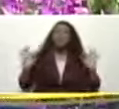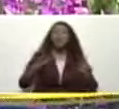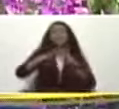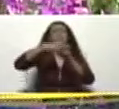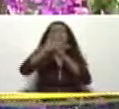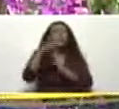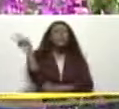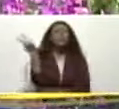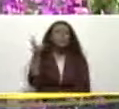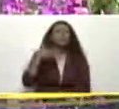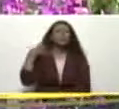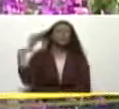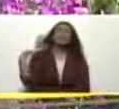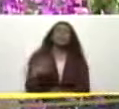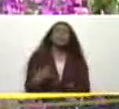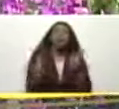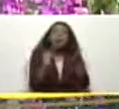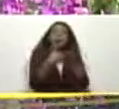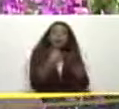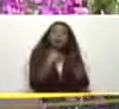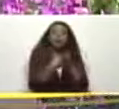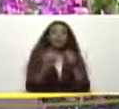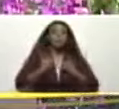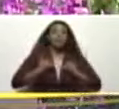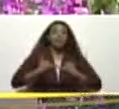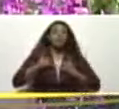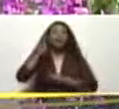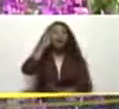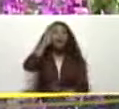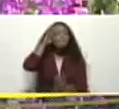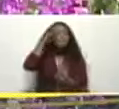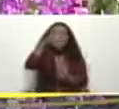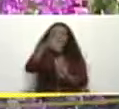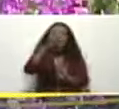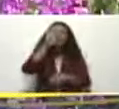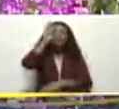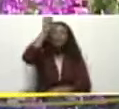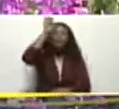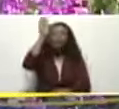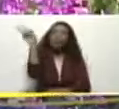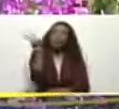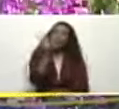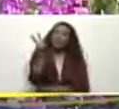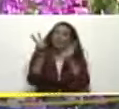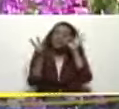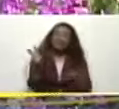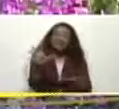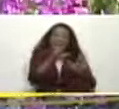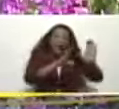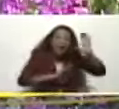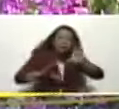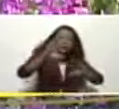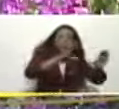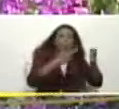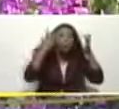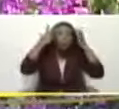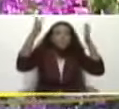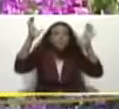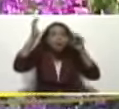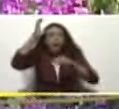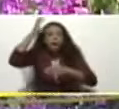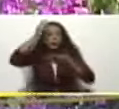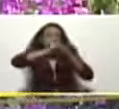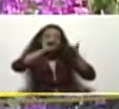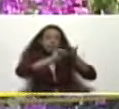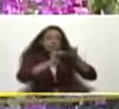condiciones para plantearnos grandes metas hacia el futuro de Venezuela desde la ciencia, desde el conocimiento,